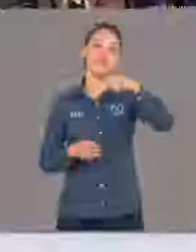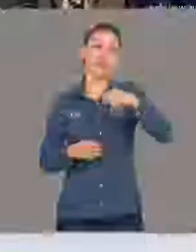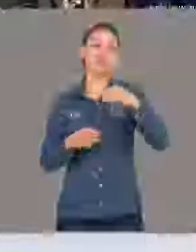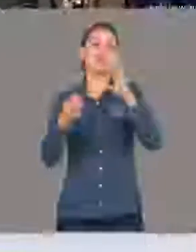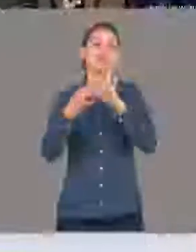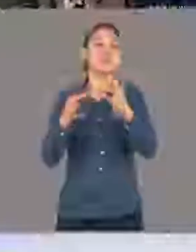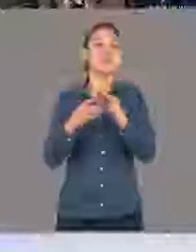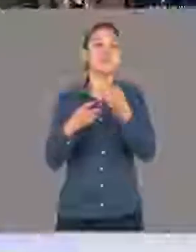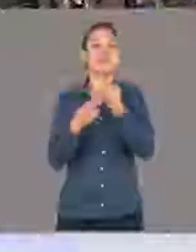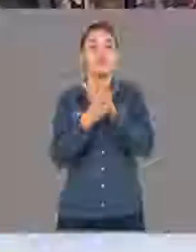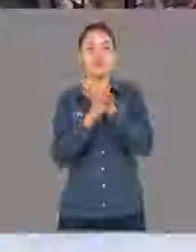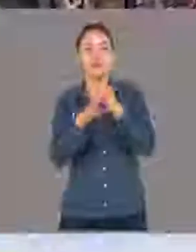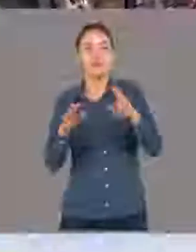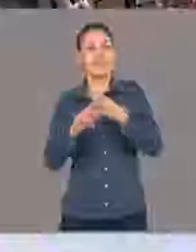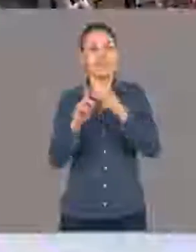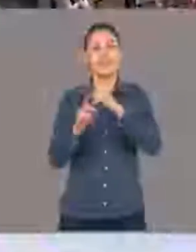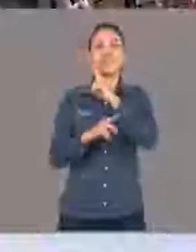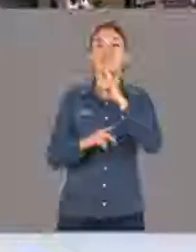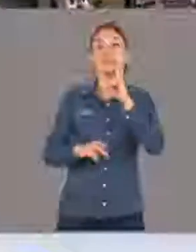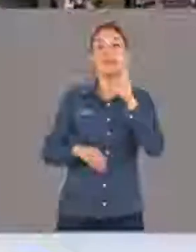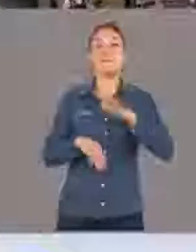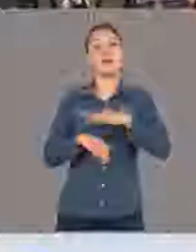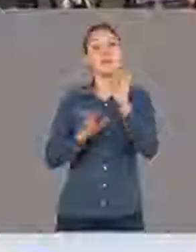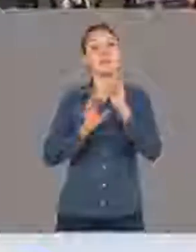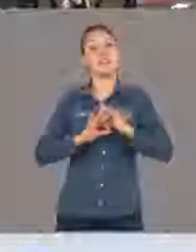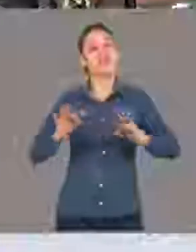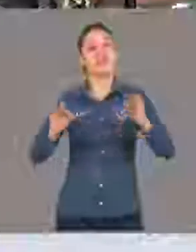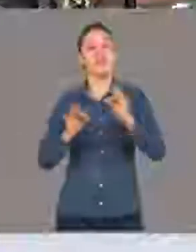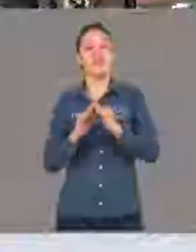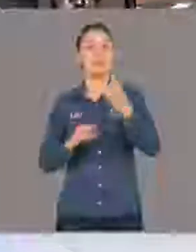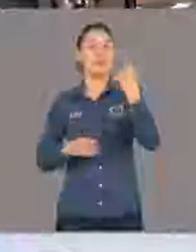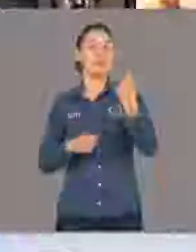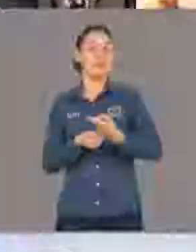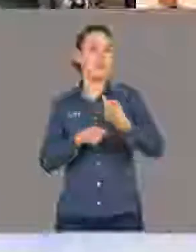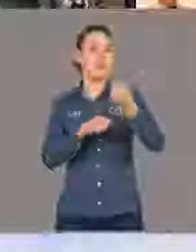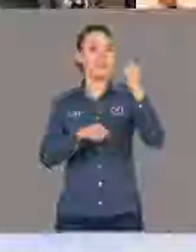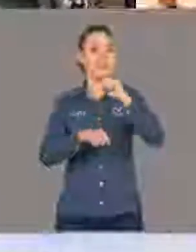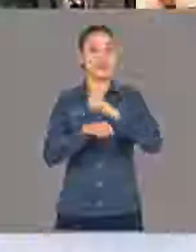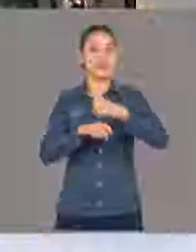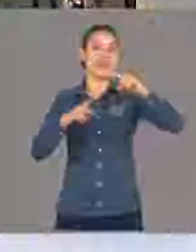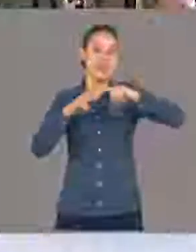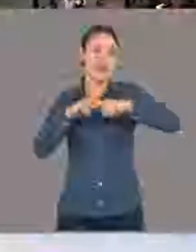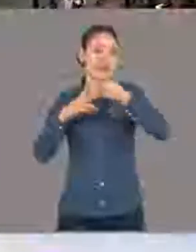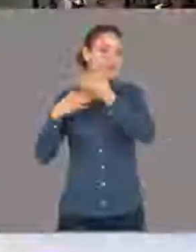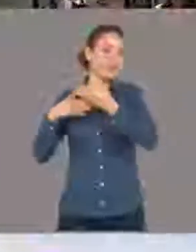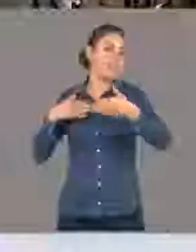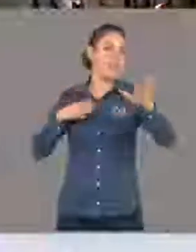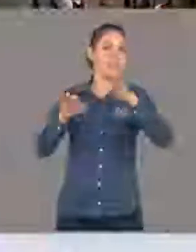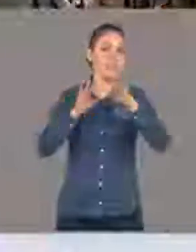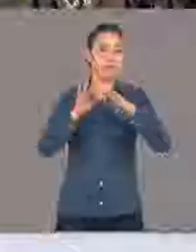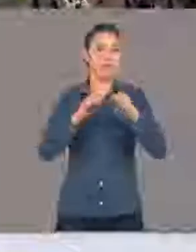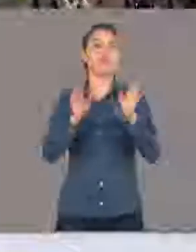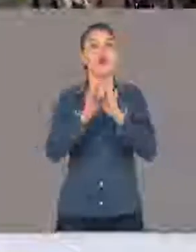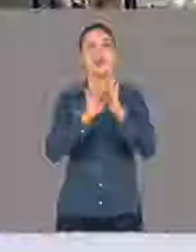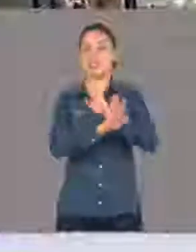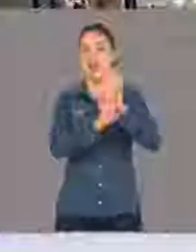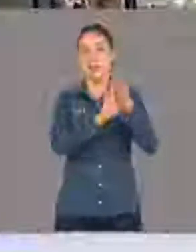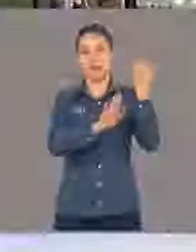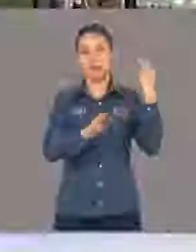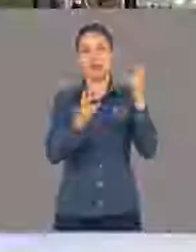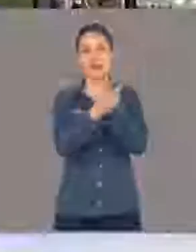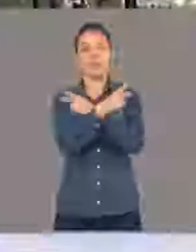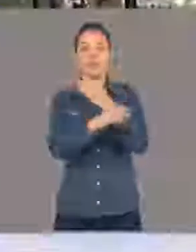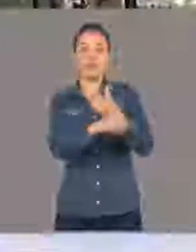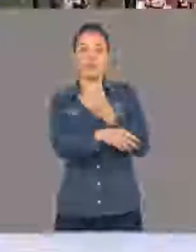Tamaulipas, desde donde tenemos para usted las noticias más relevantes acontecidas durante la primera semana de reinicio de labores luego del periodo vacacional